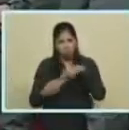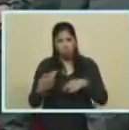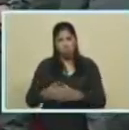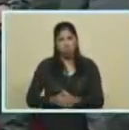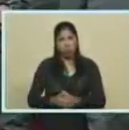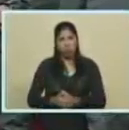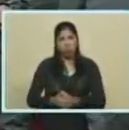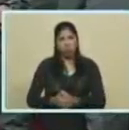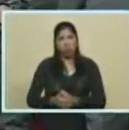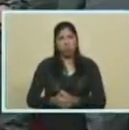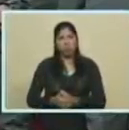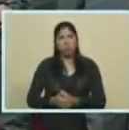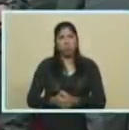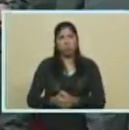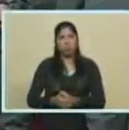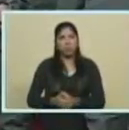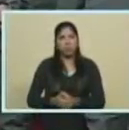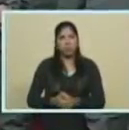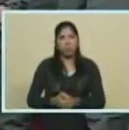termine